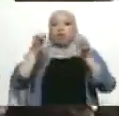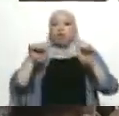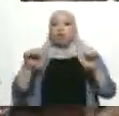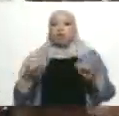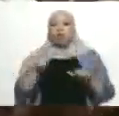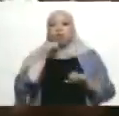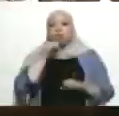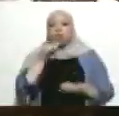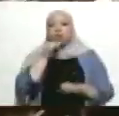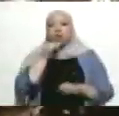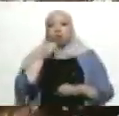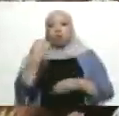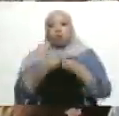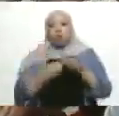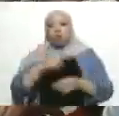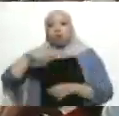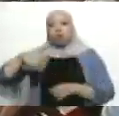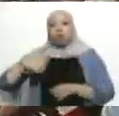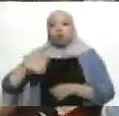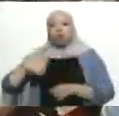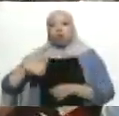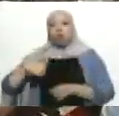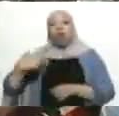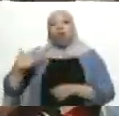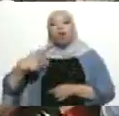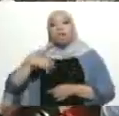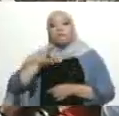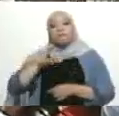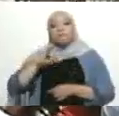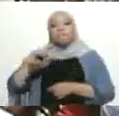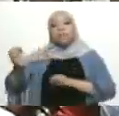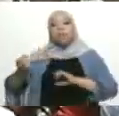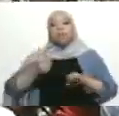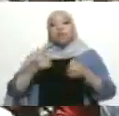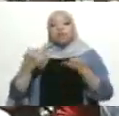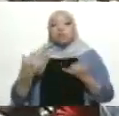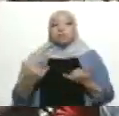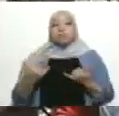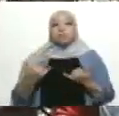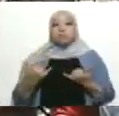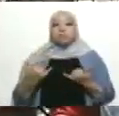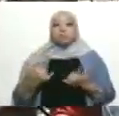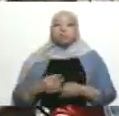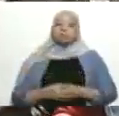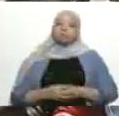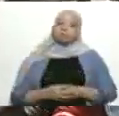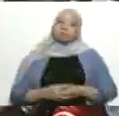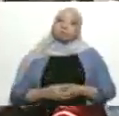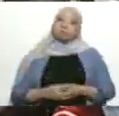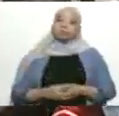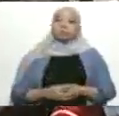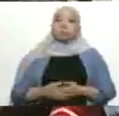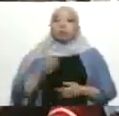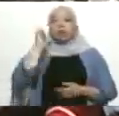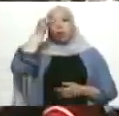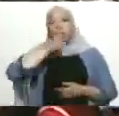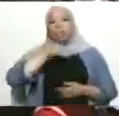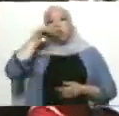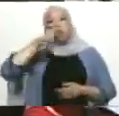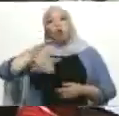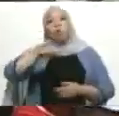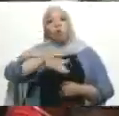unos creadores, para que con los contenedores que movimos allí hagamos el monumento a la resistencia de un